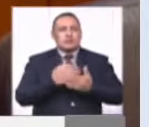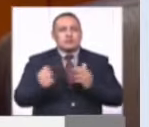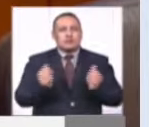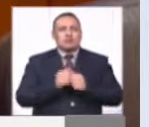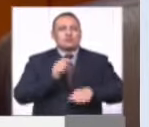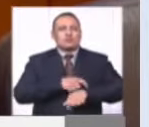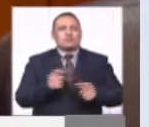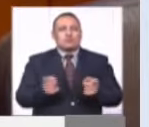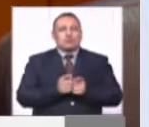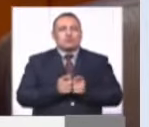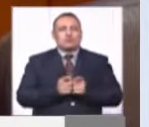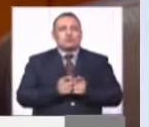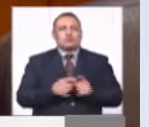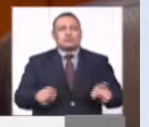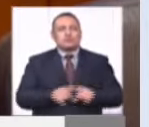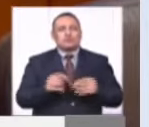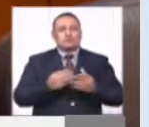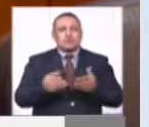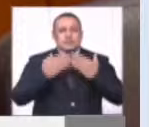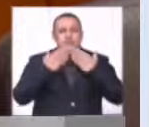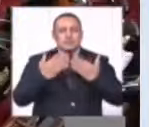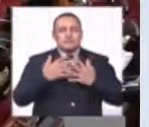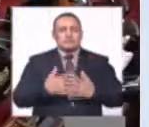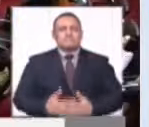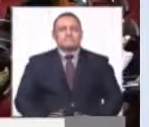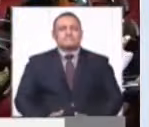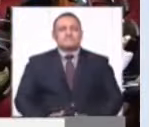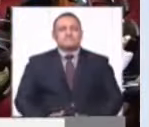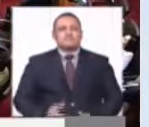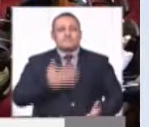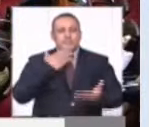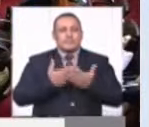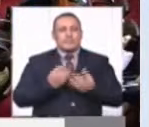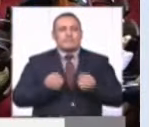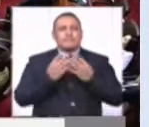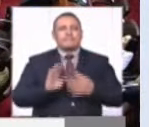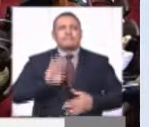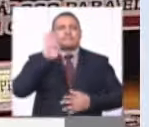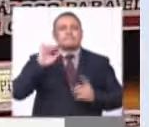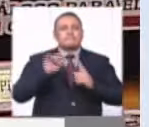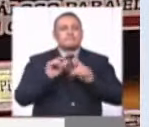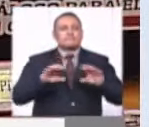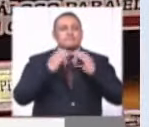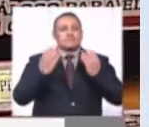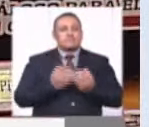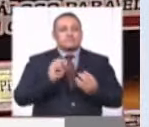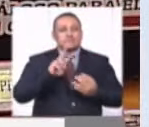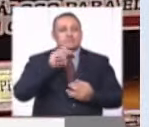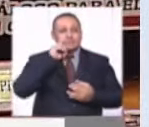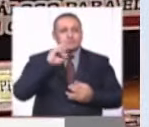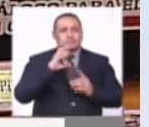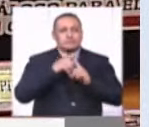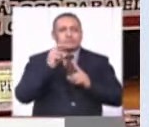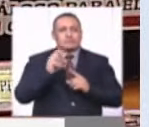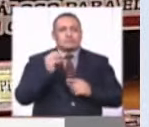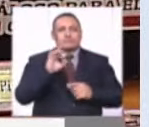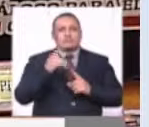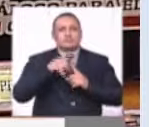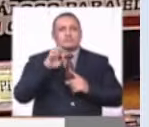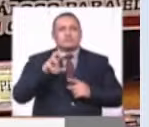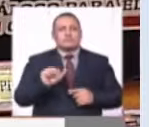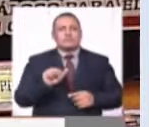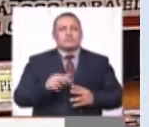más corto tiempo. Muchas gracias, presidente. Gracias, congresista. Tiene usted la palabra el congresista Víctor Cutipa por